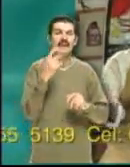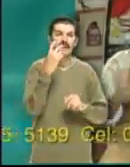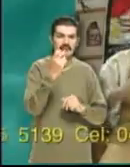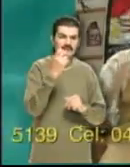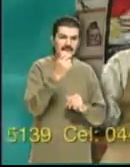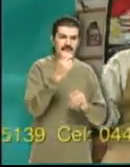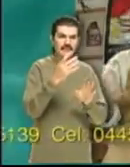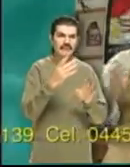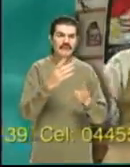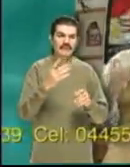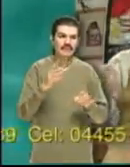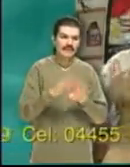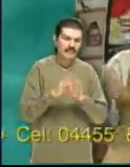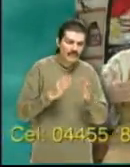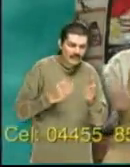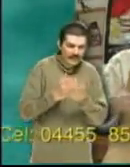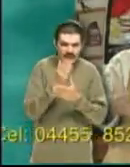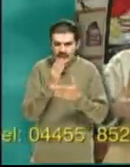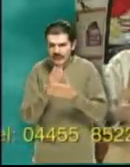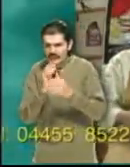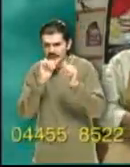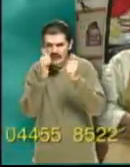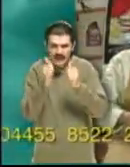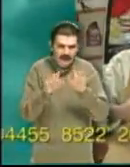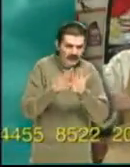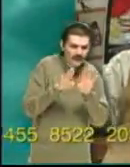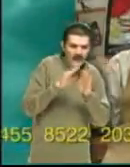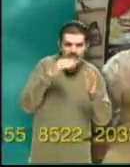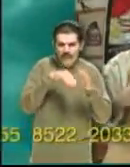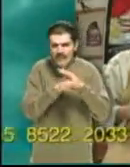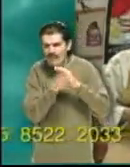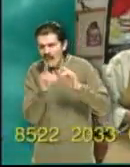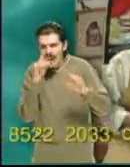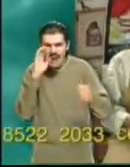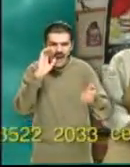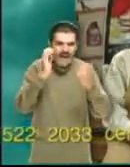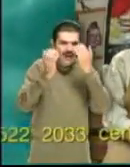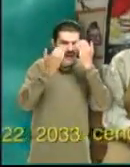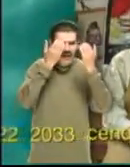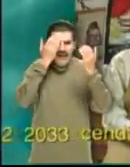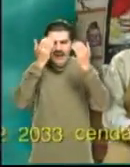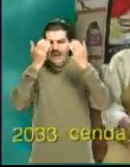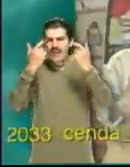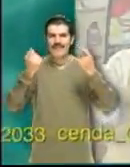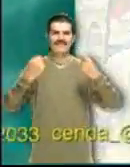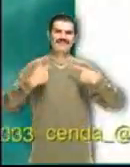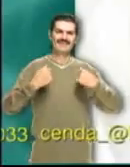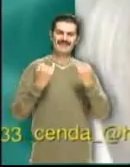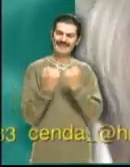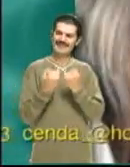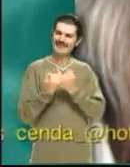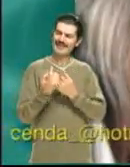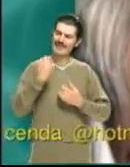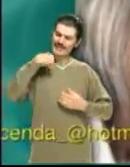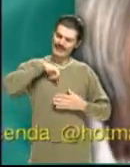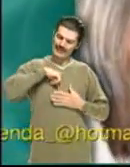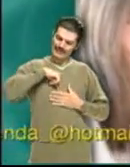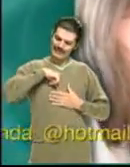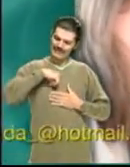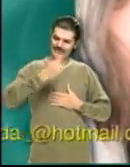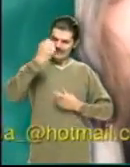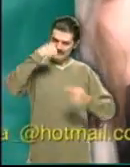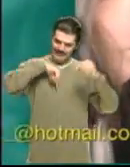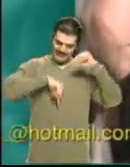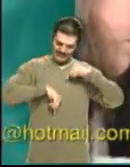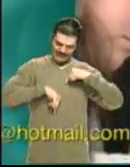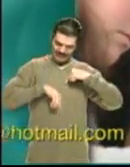Y a partir del estar metiéndose dentro de las artes, se empiezan a conocer a sí mismos. Empieza a haber una introyección dentro